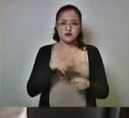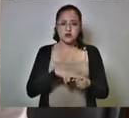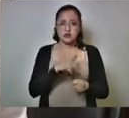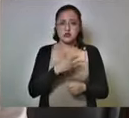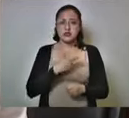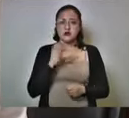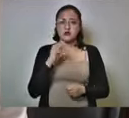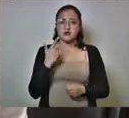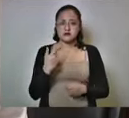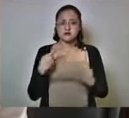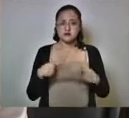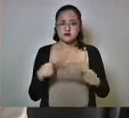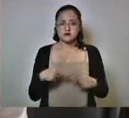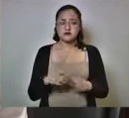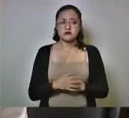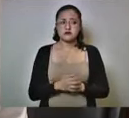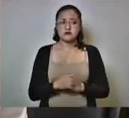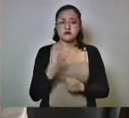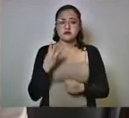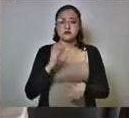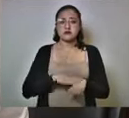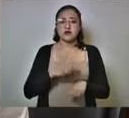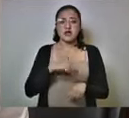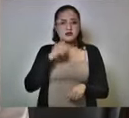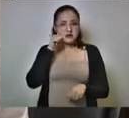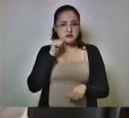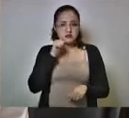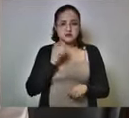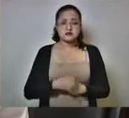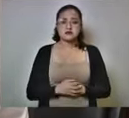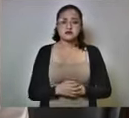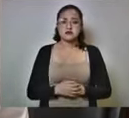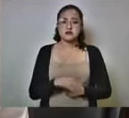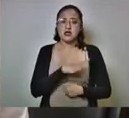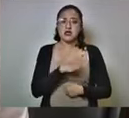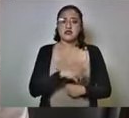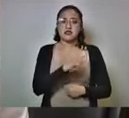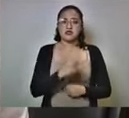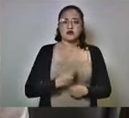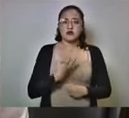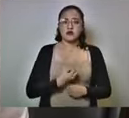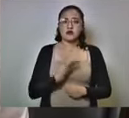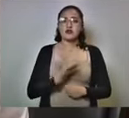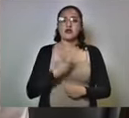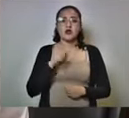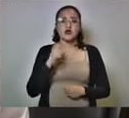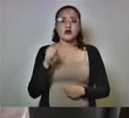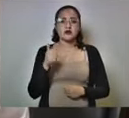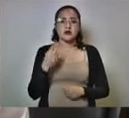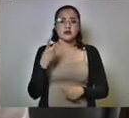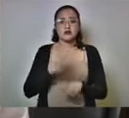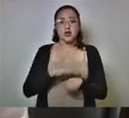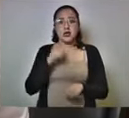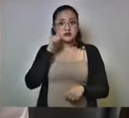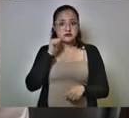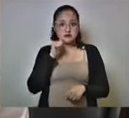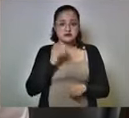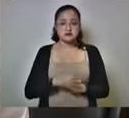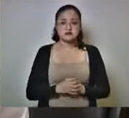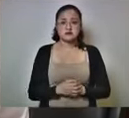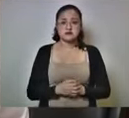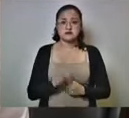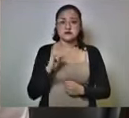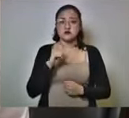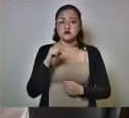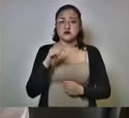tiene 47, 3 más que ayer. El General de Tehuacán tiene 11, 2 más que ayer. El César